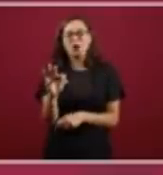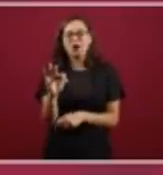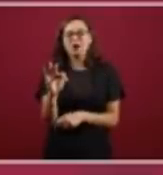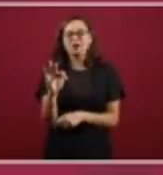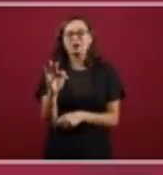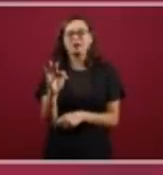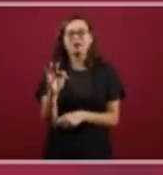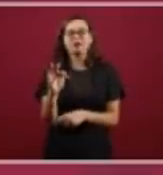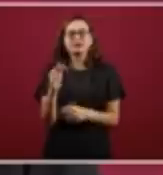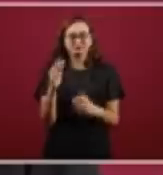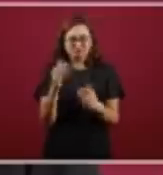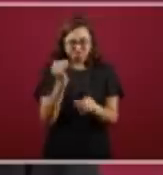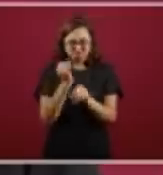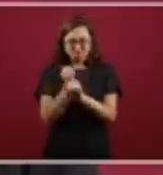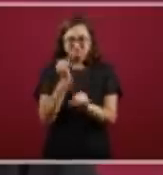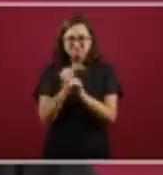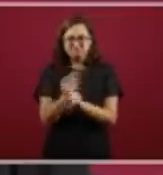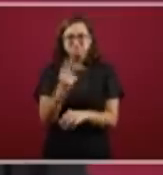consultar incluso